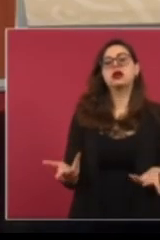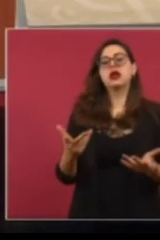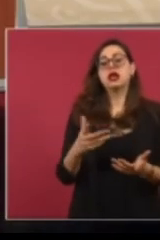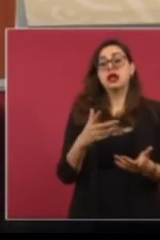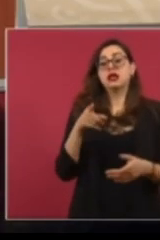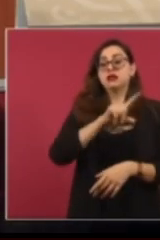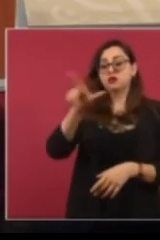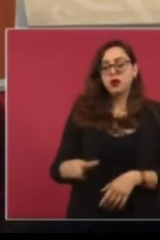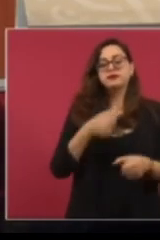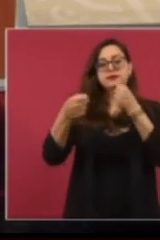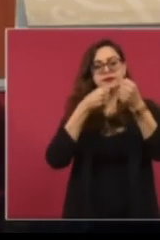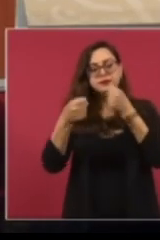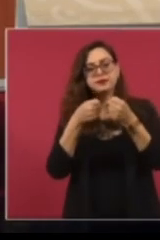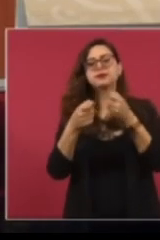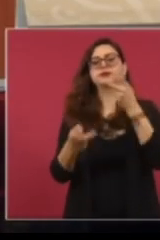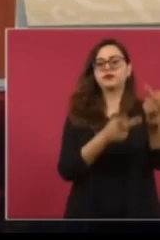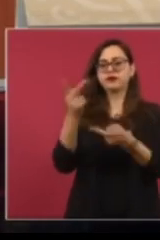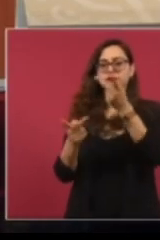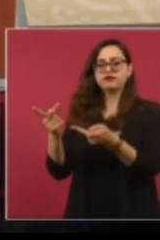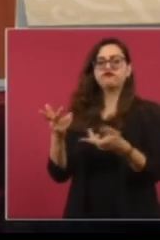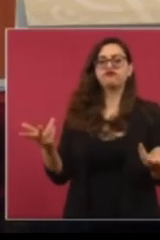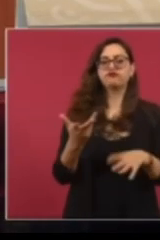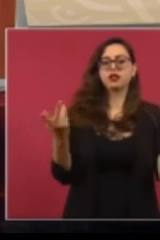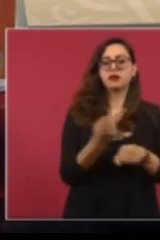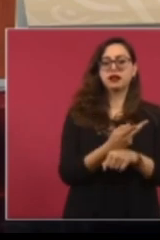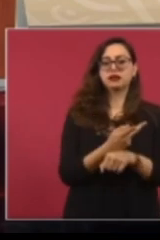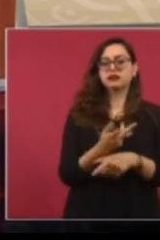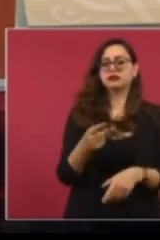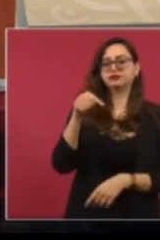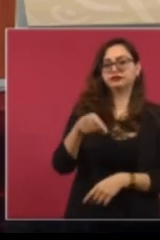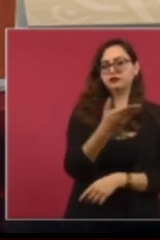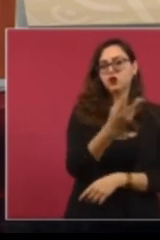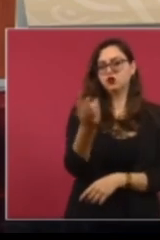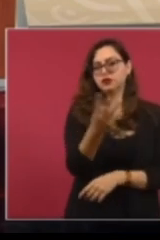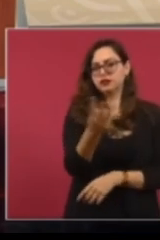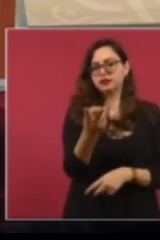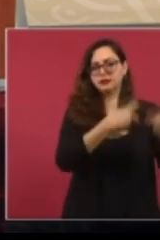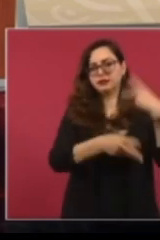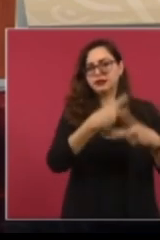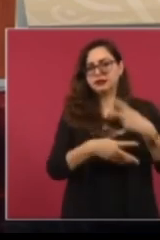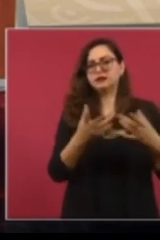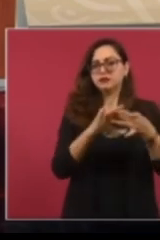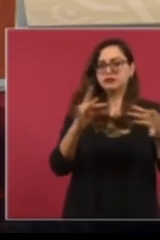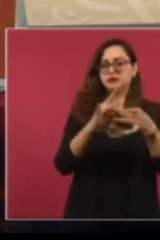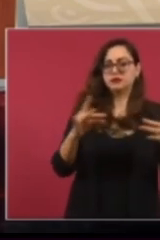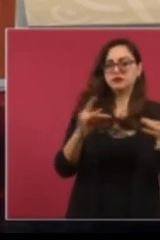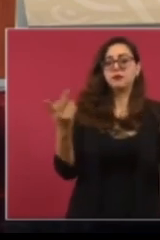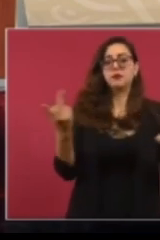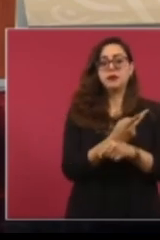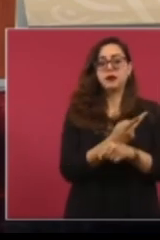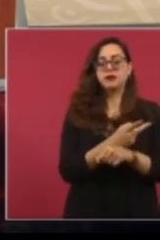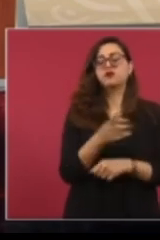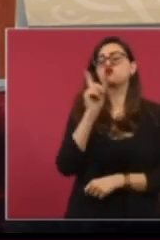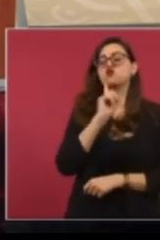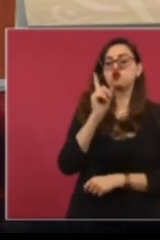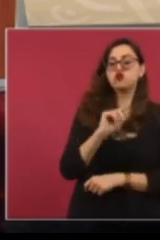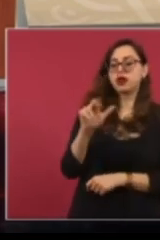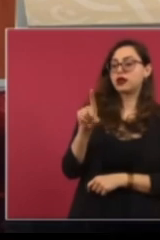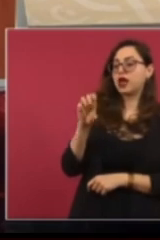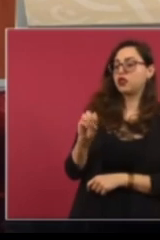el loco de palacio traiciona a los youtuberos amlovers estos idiotas piensan que él los ama